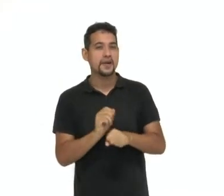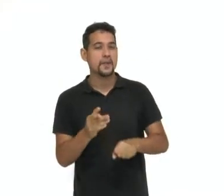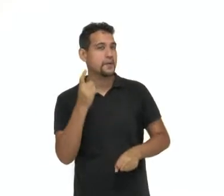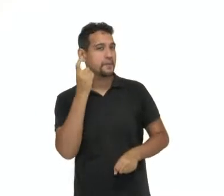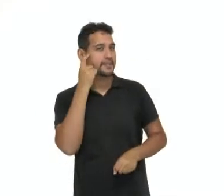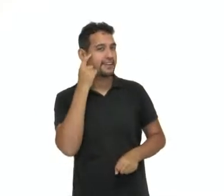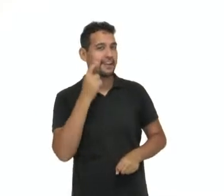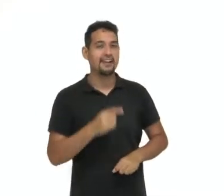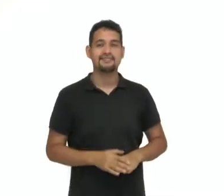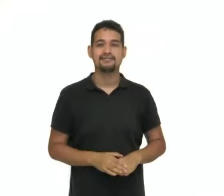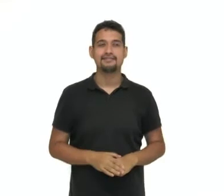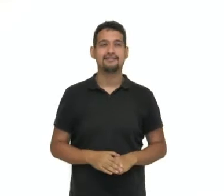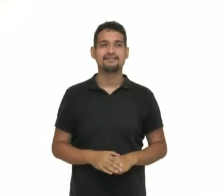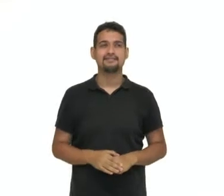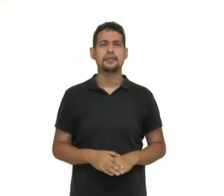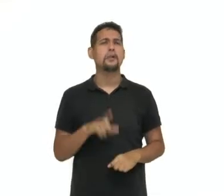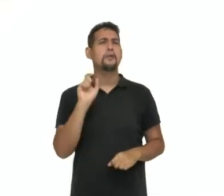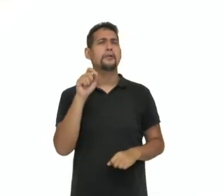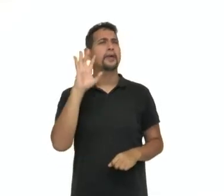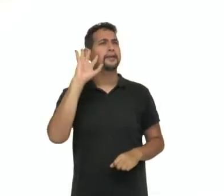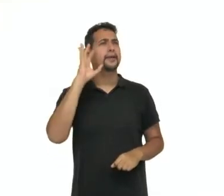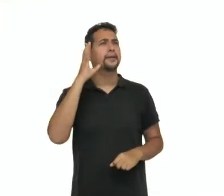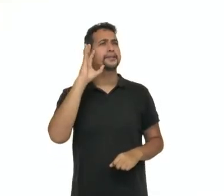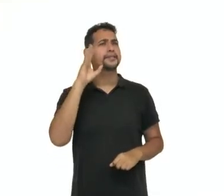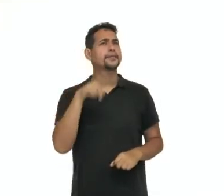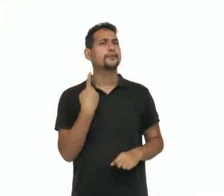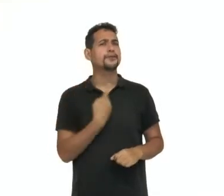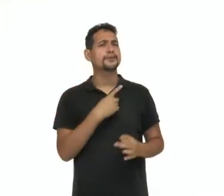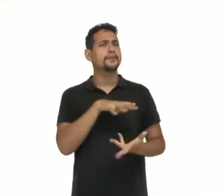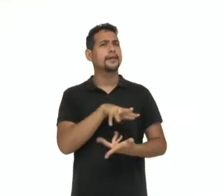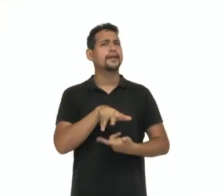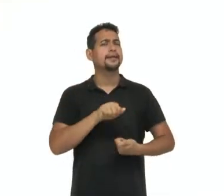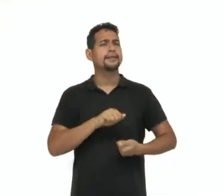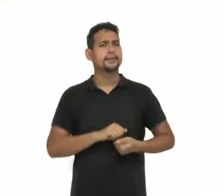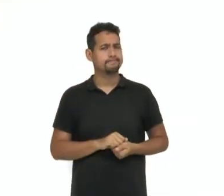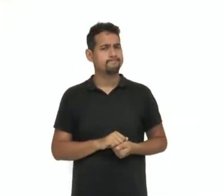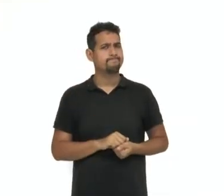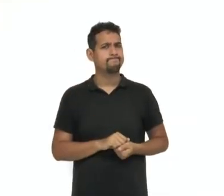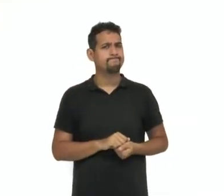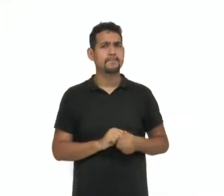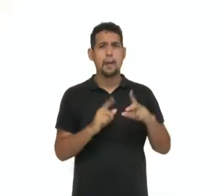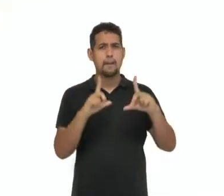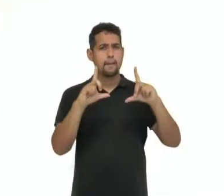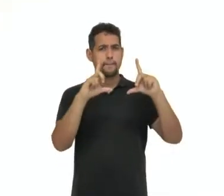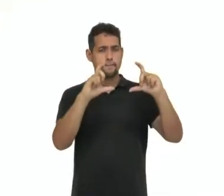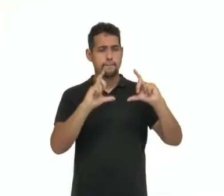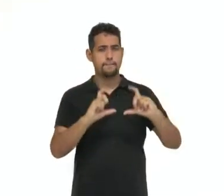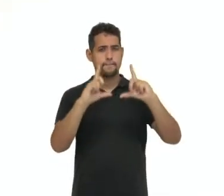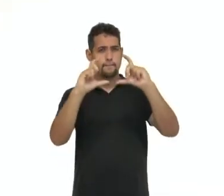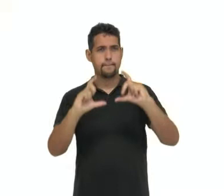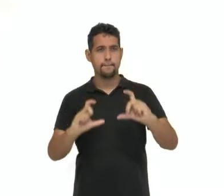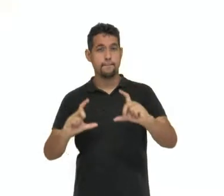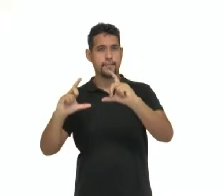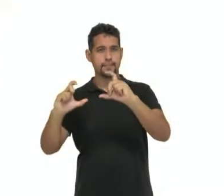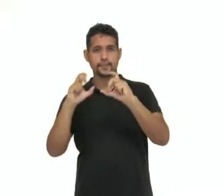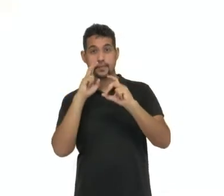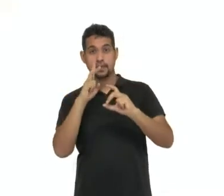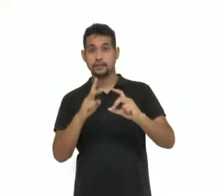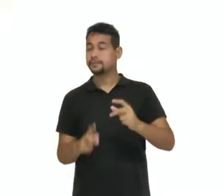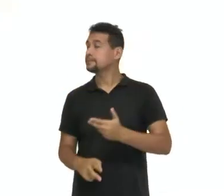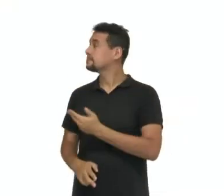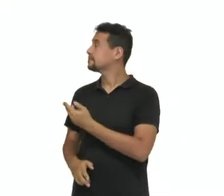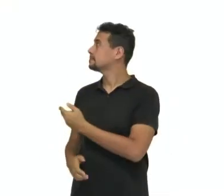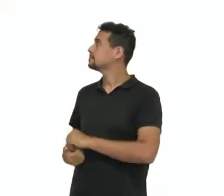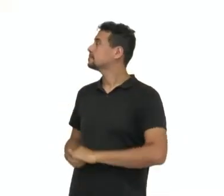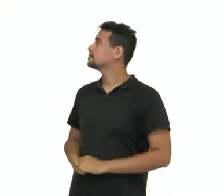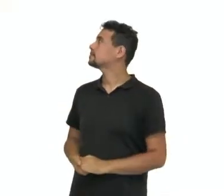pensar. ¿Qué estamos haciendo con nuestro planeta? Vamos a mirar estas imágenes. ¿Qué estamos haciendo?